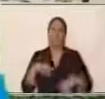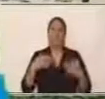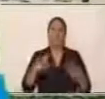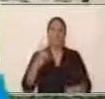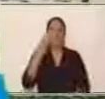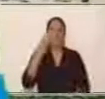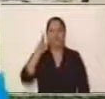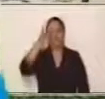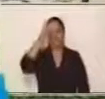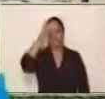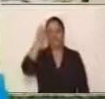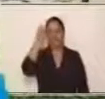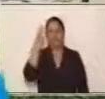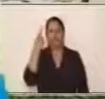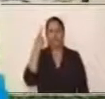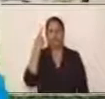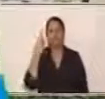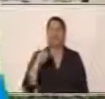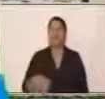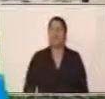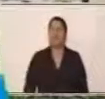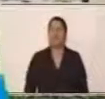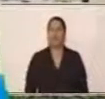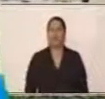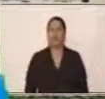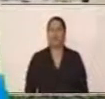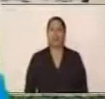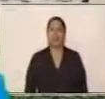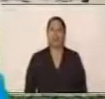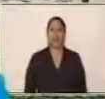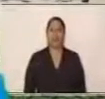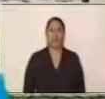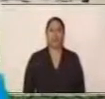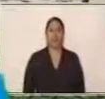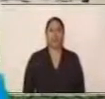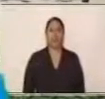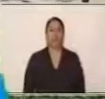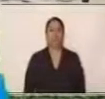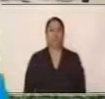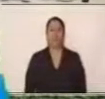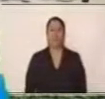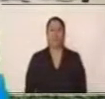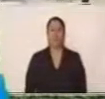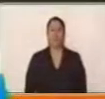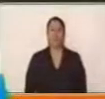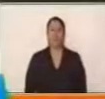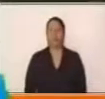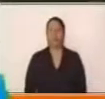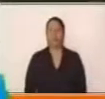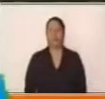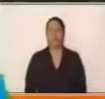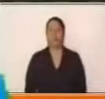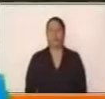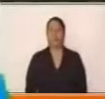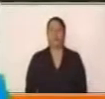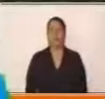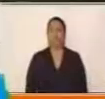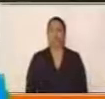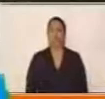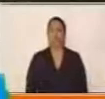identificar. Giramos y esta punta que tengo aquí de papel la voy a doblar hacia